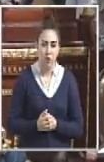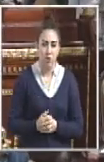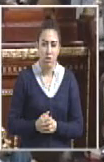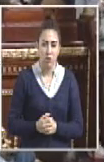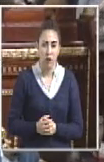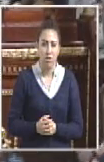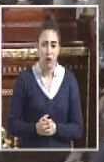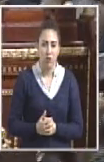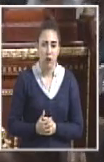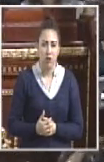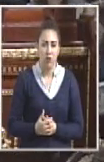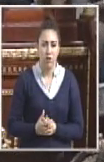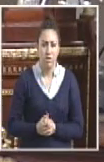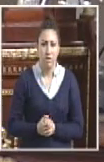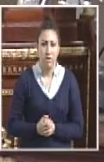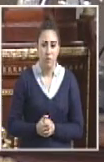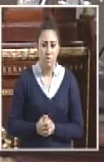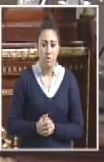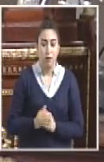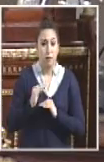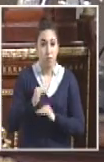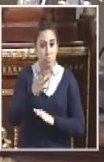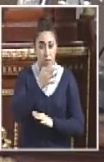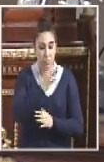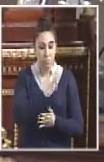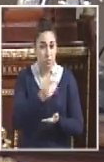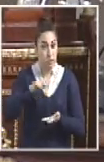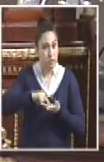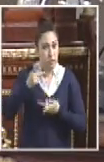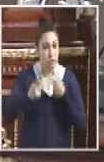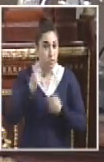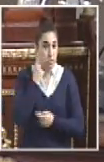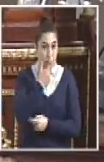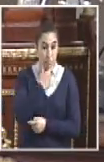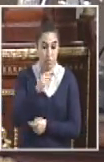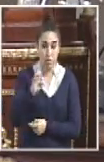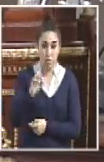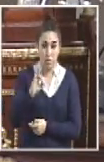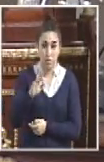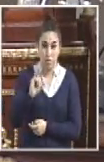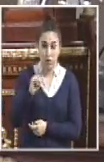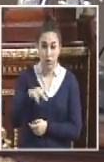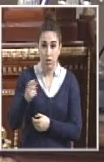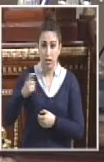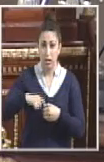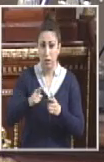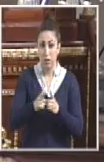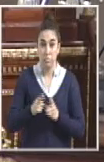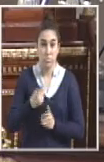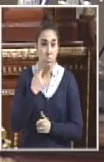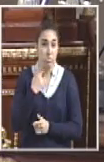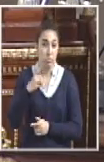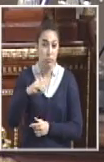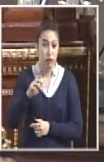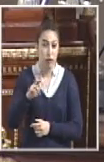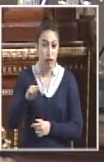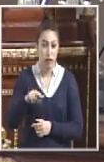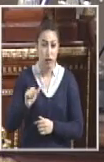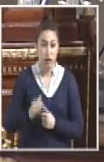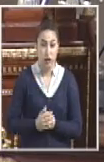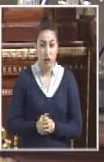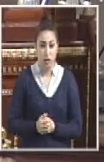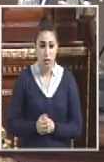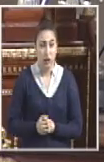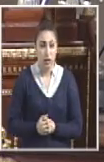diputada. Se concede el uso de la tribuna al diputado Efraín Morales Sánchez, integrante del Grupo Parlamentario de Morena, hasta por 5 minutos.